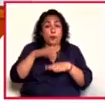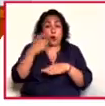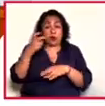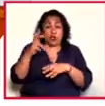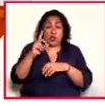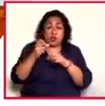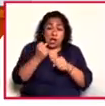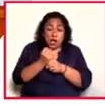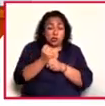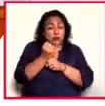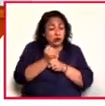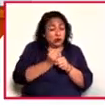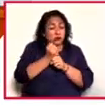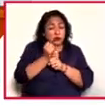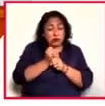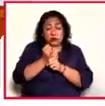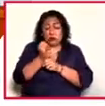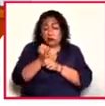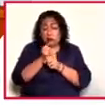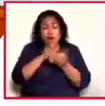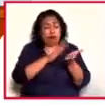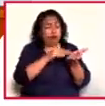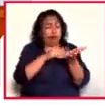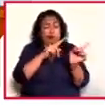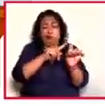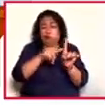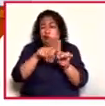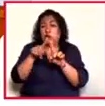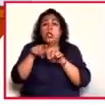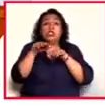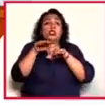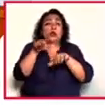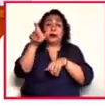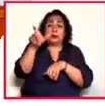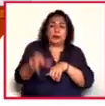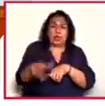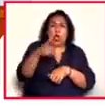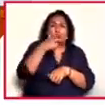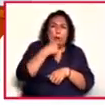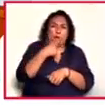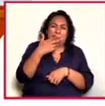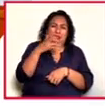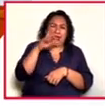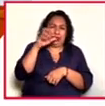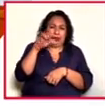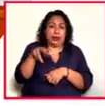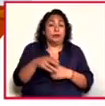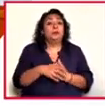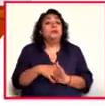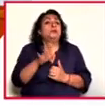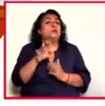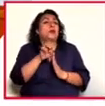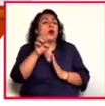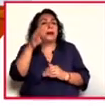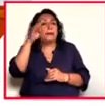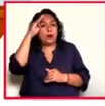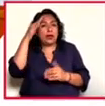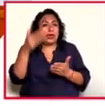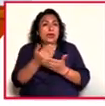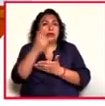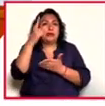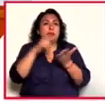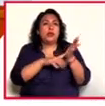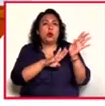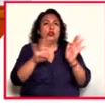revisar fuentes primarias y documentación en torno a la figura del conquistador. Por ejemplo, se cree que nació en